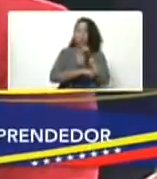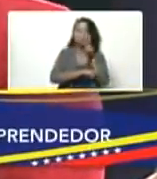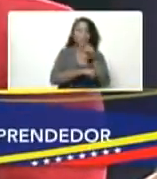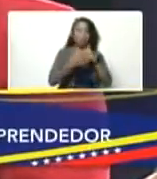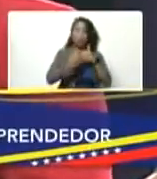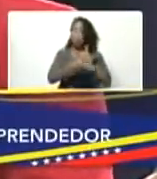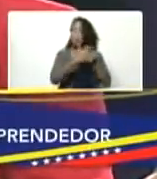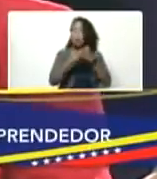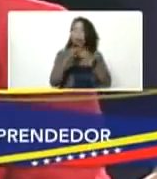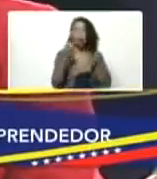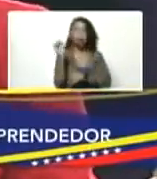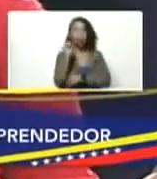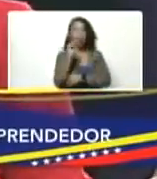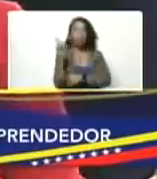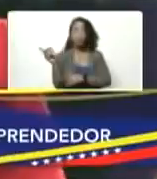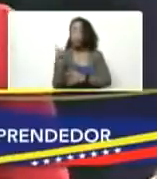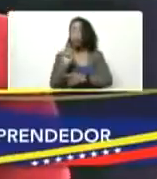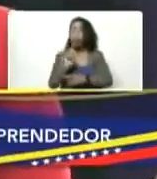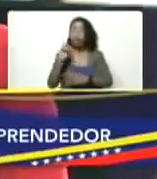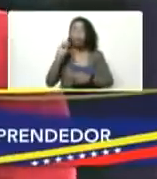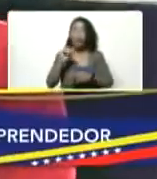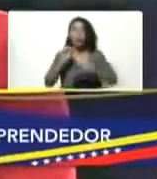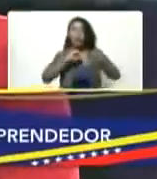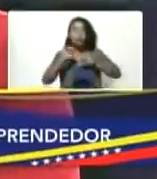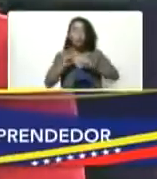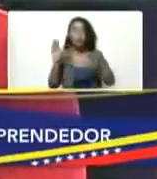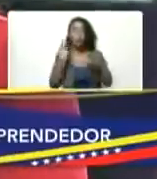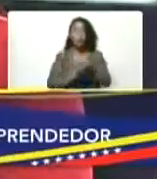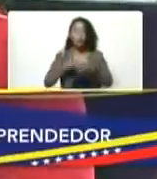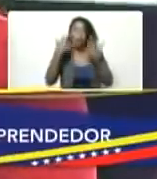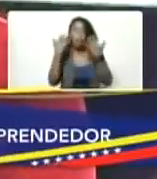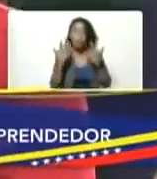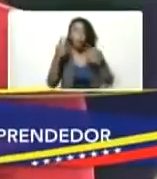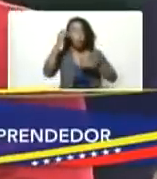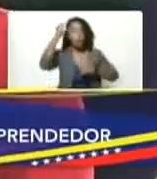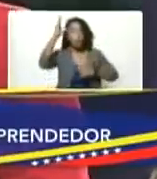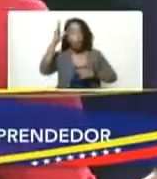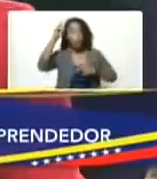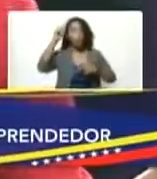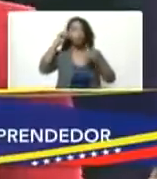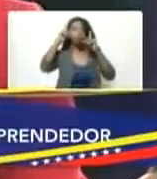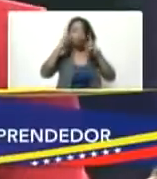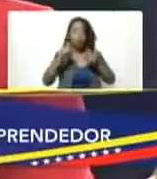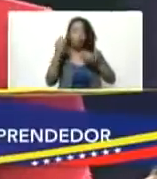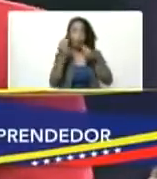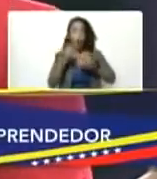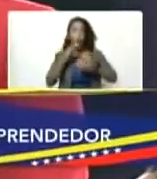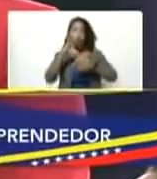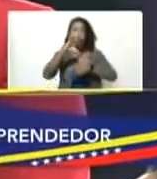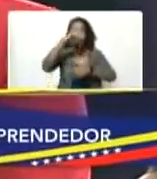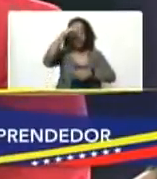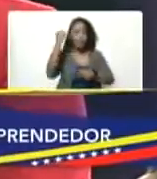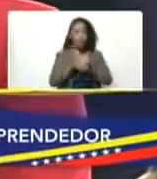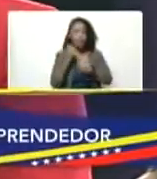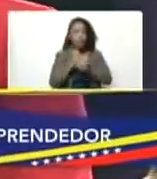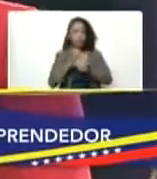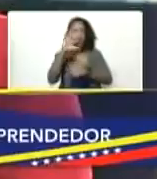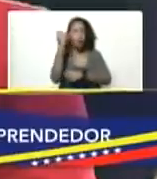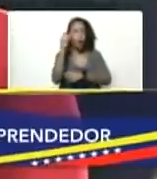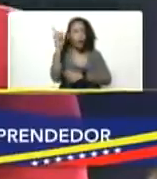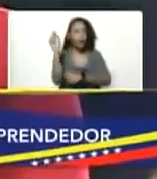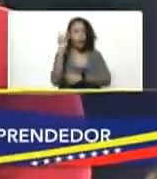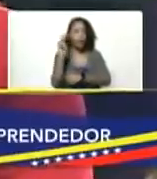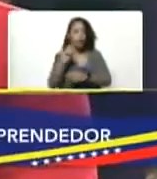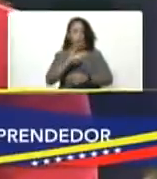sino que está aportando desde su espacio, está poniendo sus manos y sus capacidades productivas para lograr esa Venezuela potencia, esa